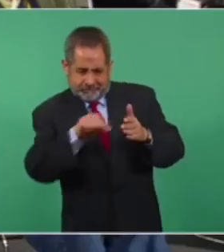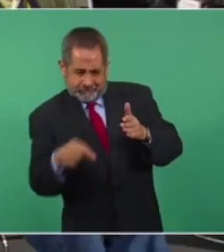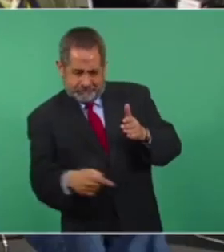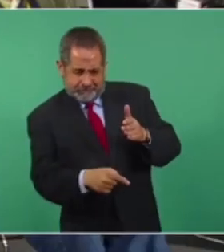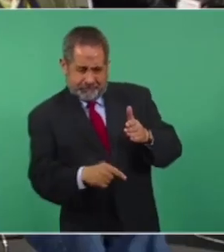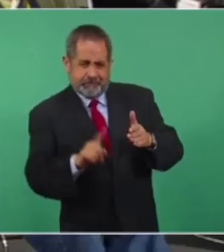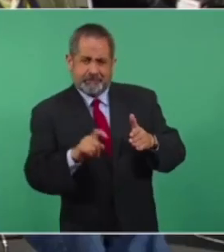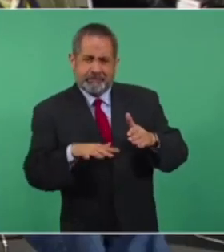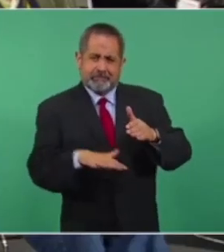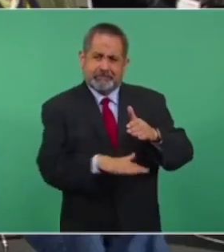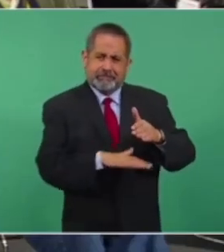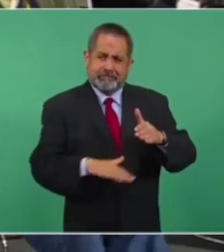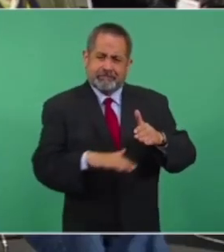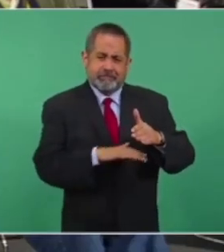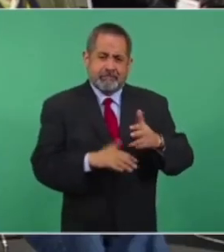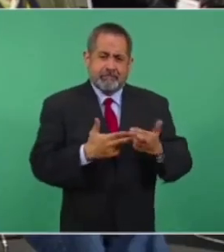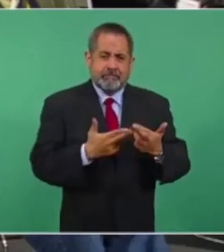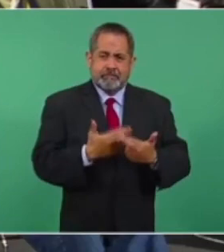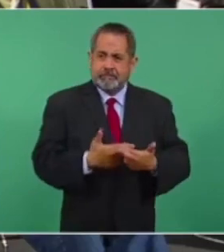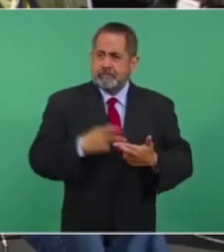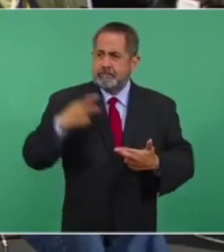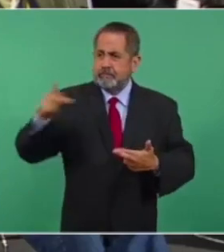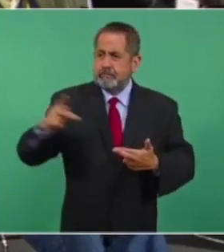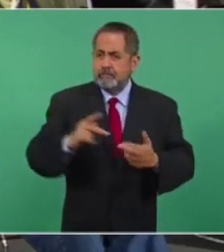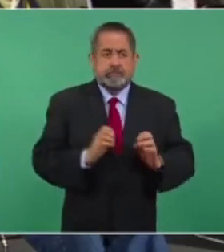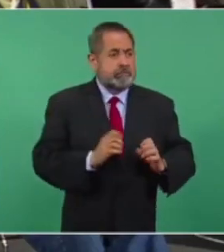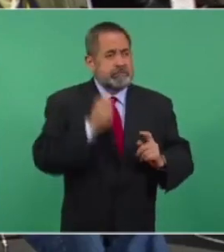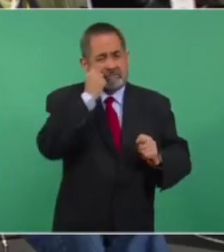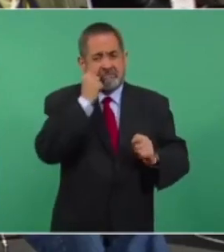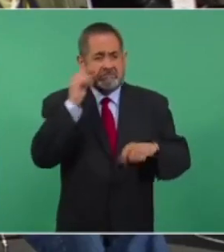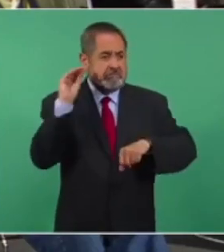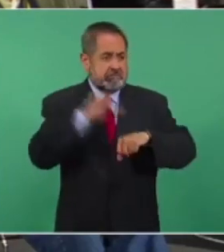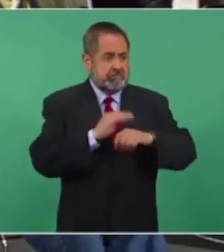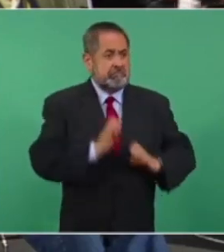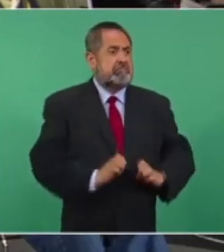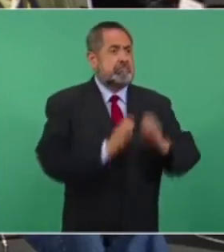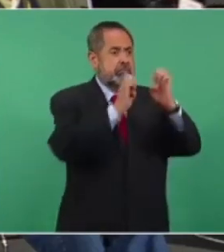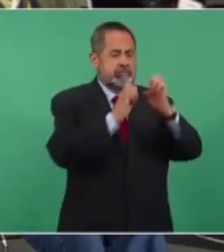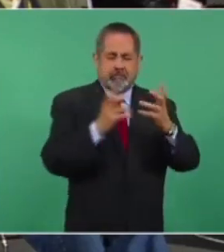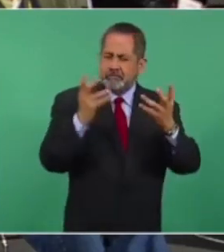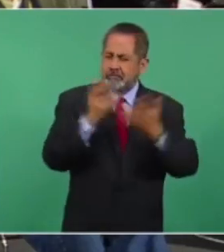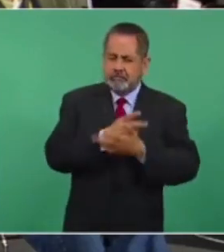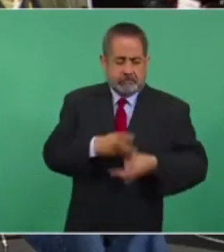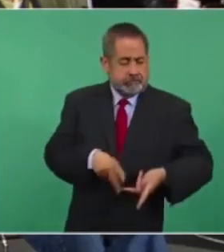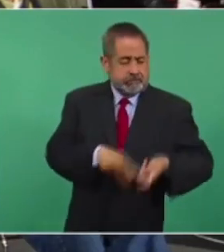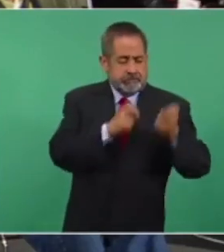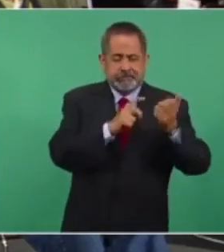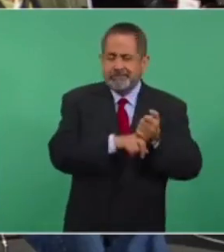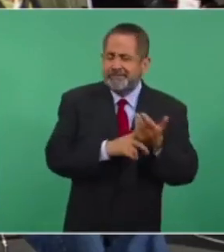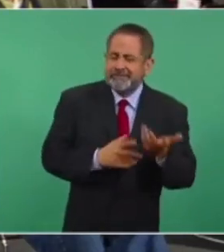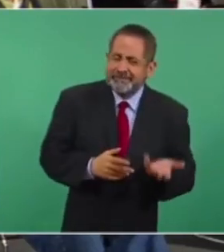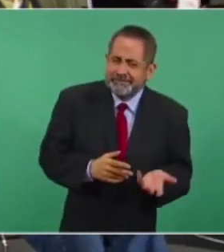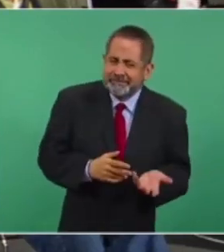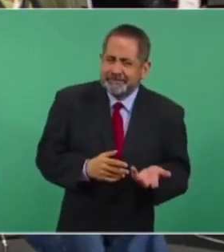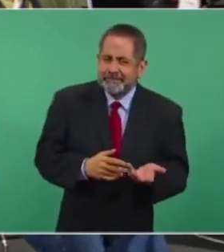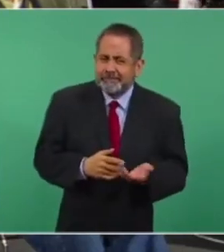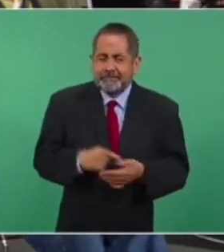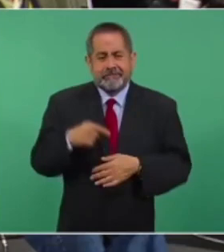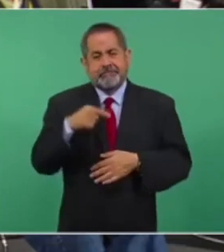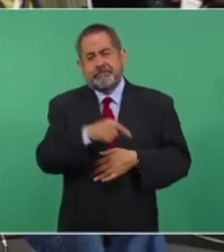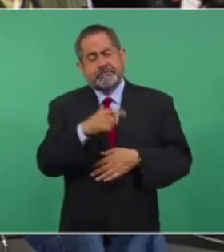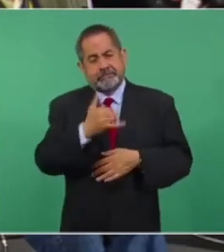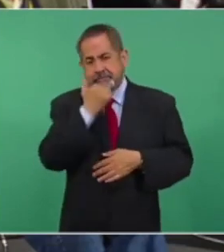Eso es increíble porque por otros lados estamos luchando por el abastecimiento de agua y ahí, bueno, pues está corriendo